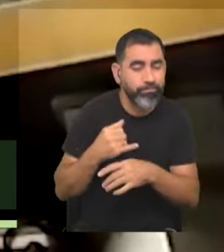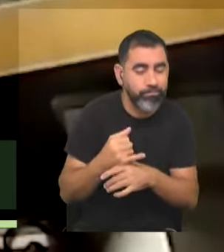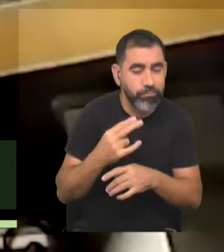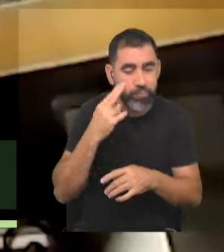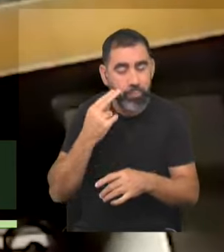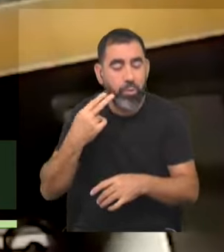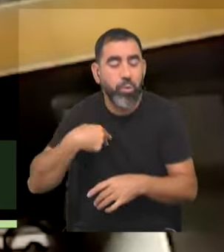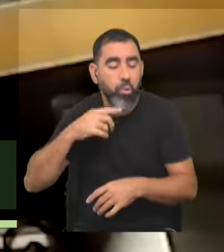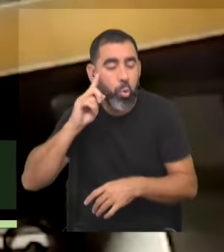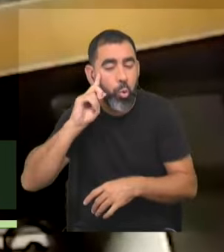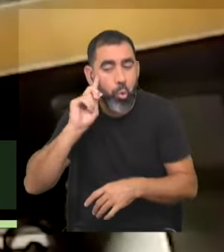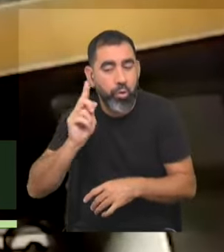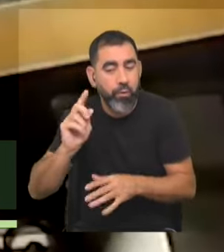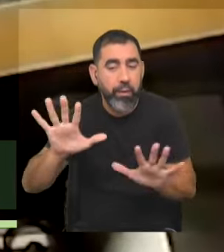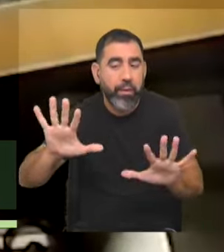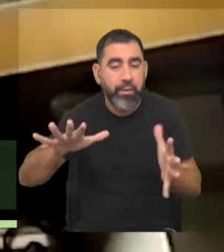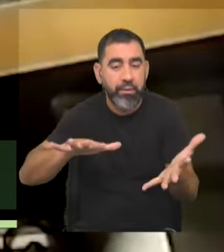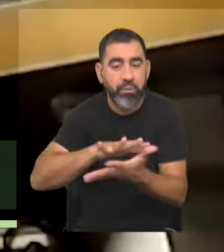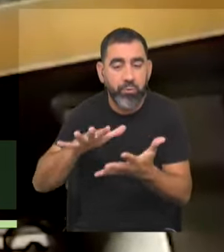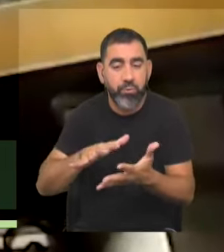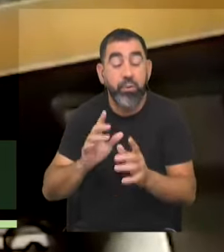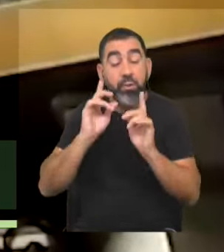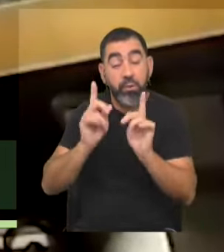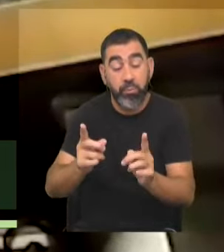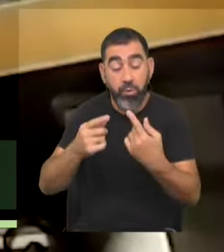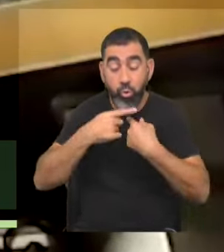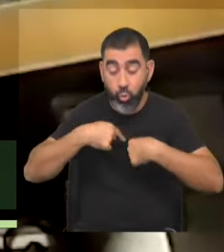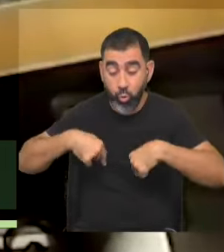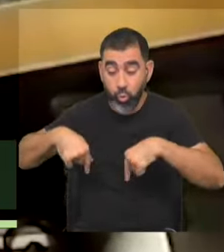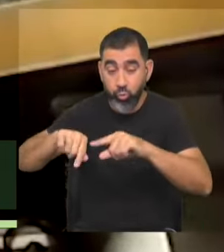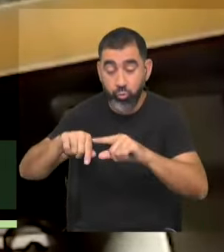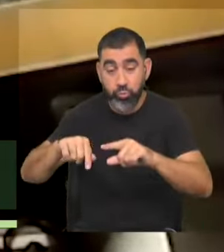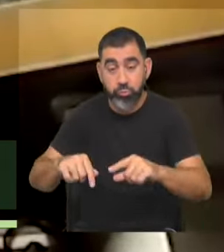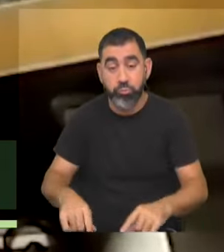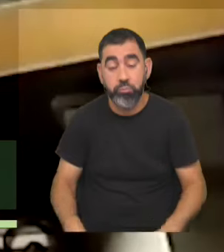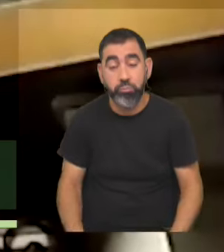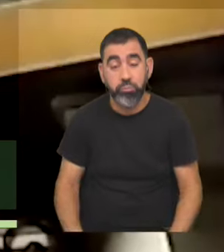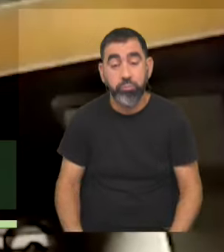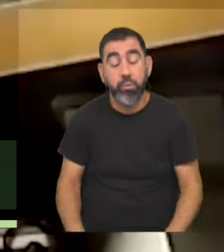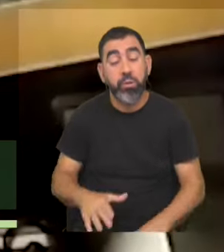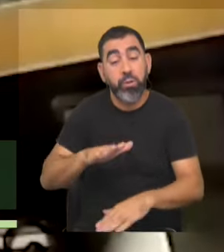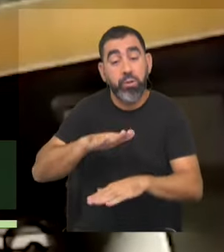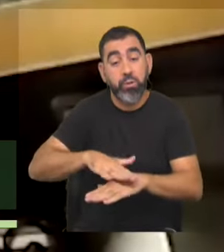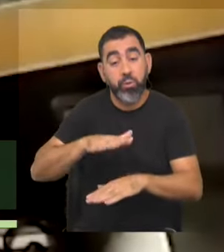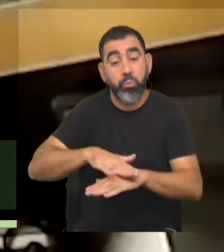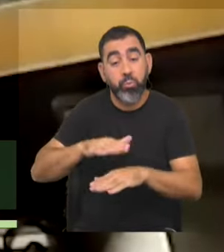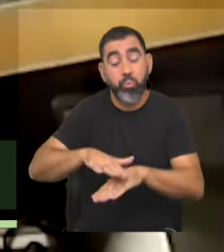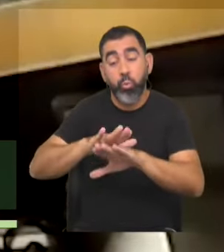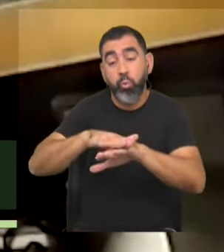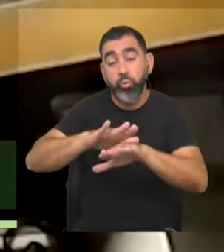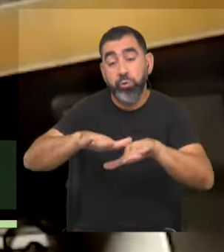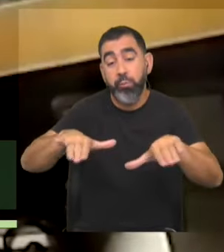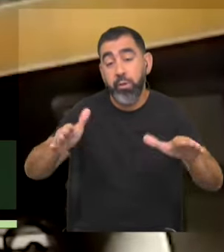más nunca sabemos que puede suceder más que nosotros este lo que tenemos es la responsabilidad sobre alumnos